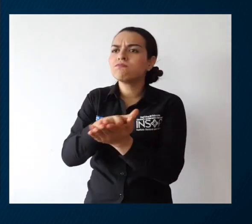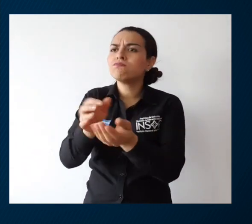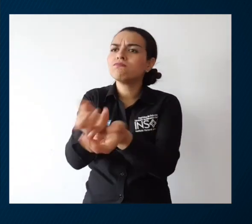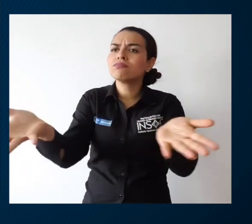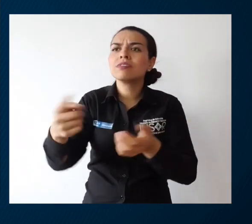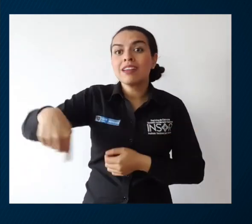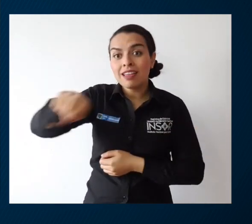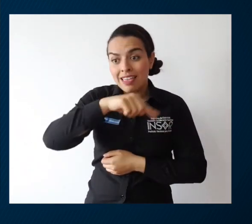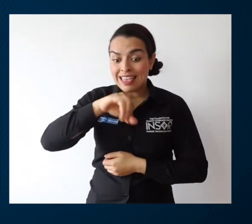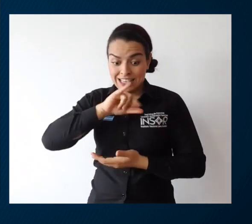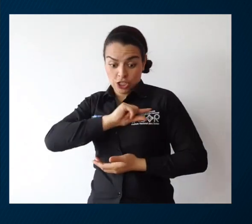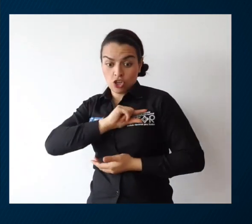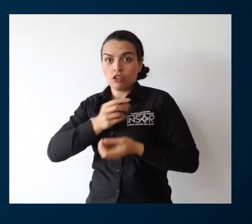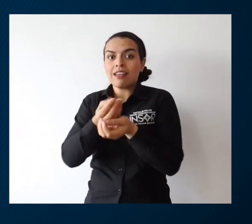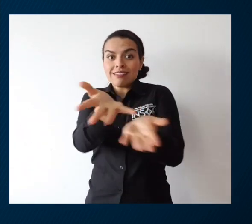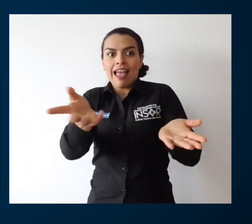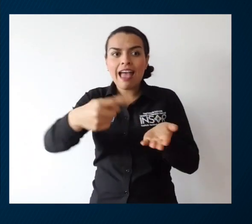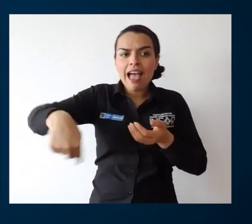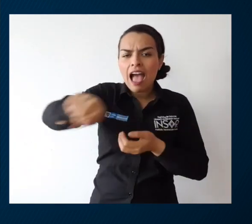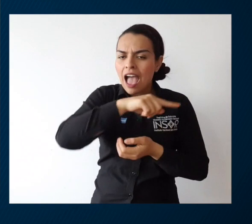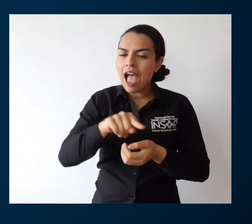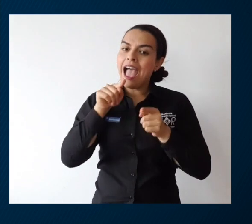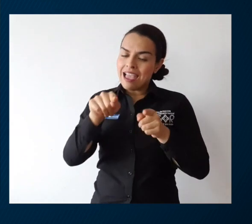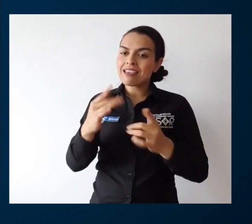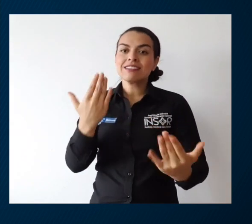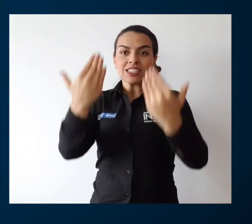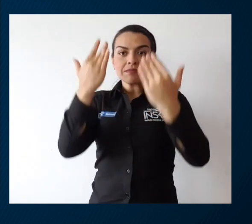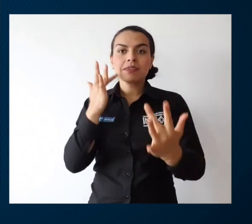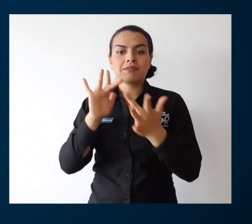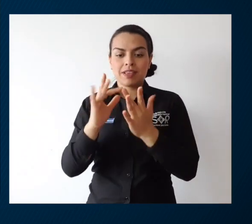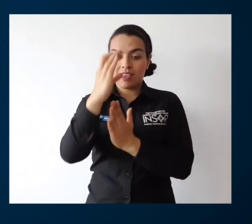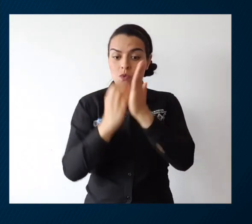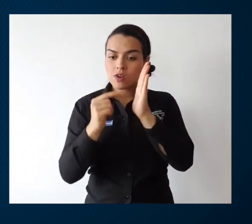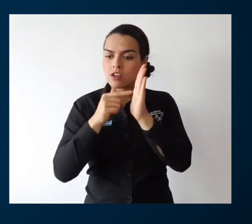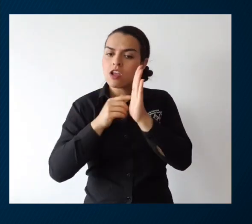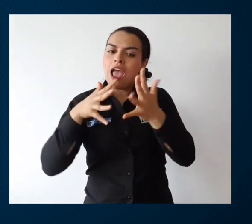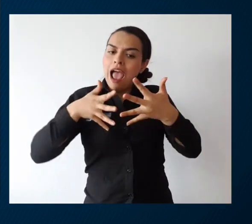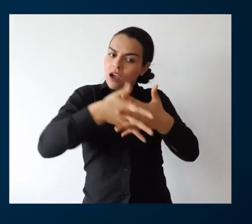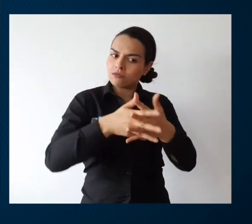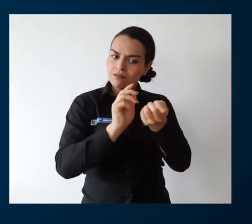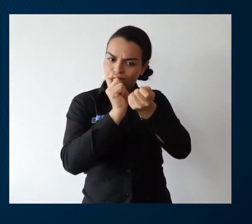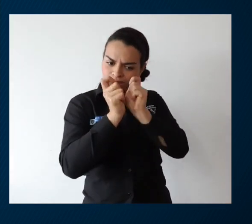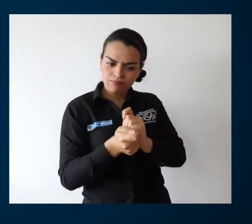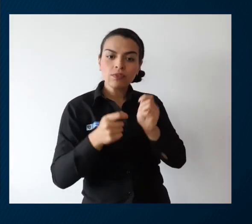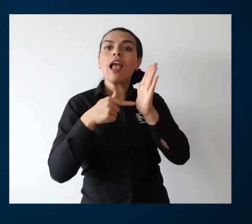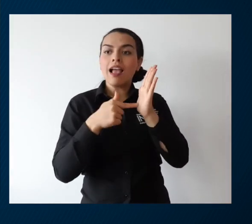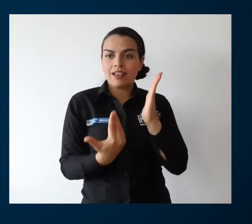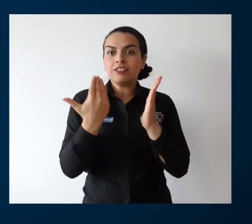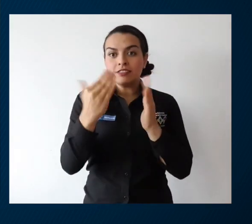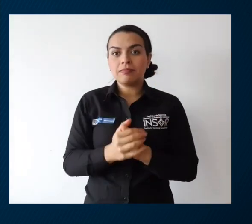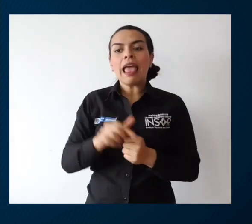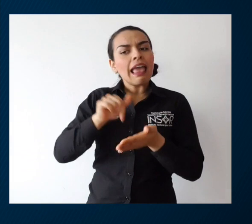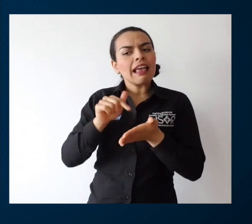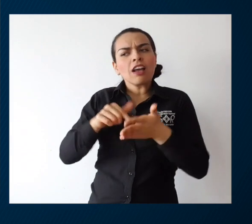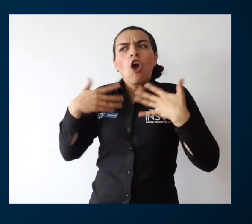desde el instituto y usarlo de una manera eficiente que lo pudieran anclar muy bien a ese nuevo currículo que estaba flexibilizándose y estaba encontrando